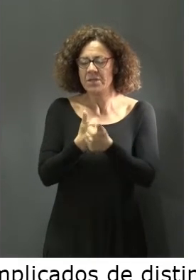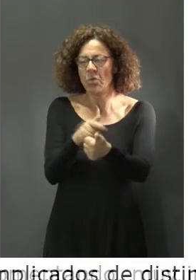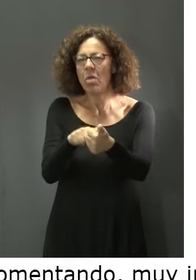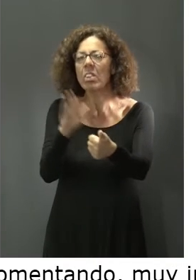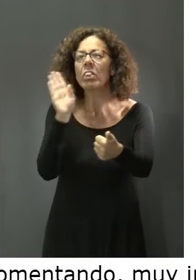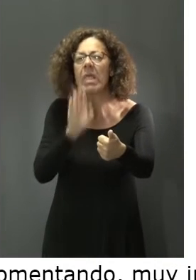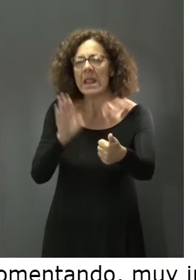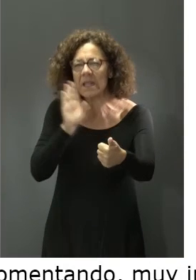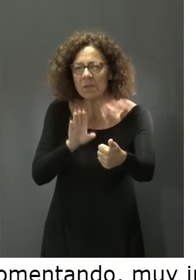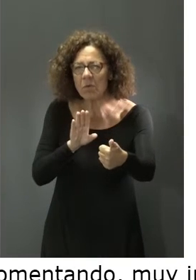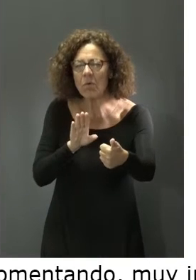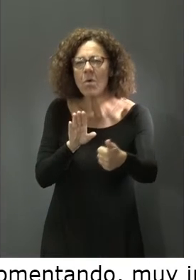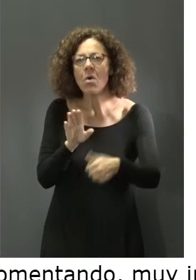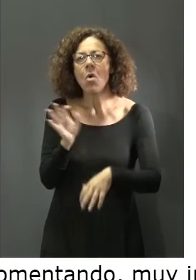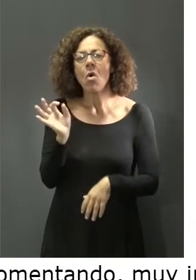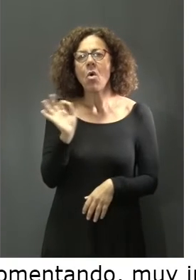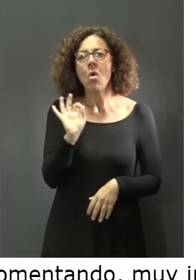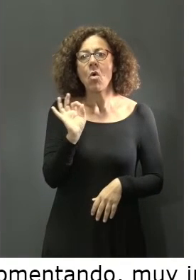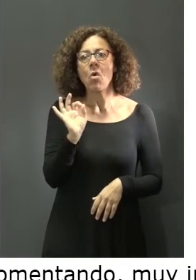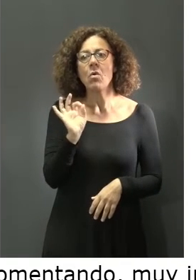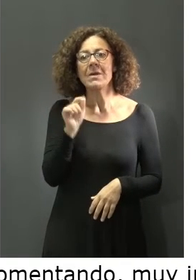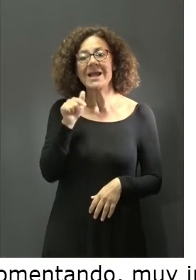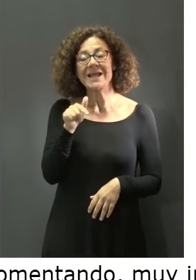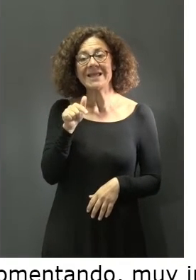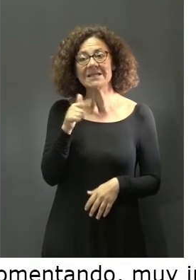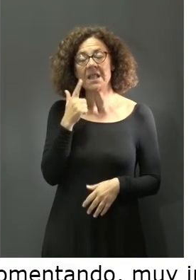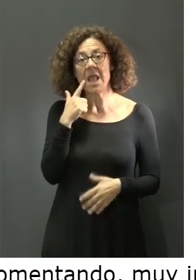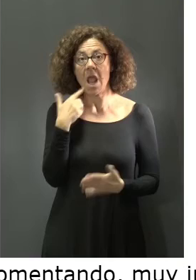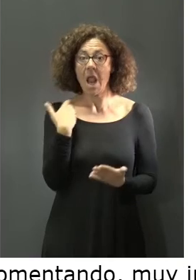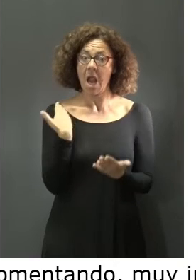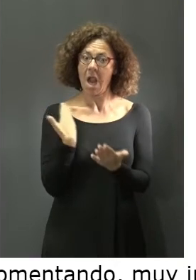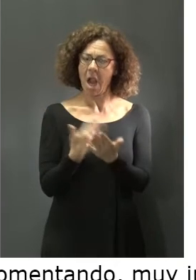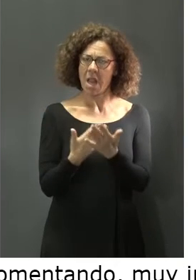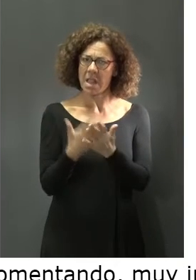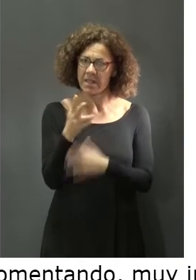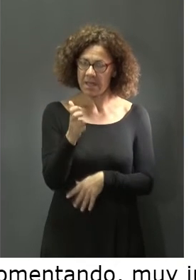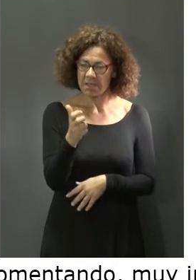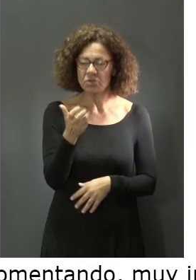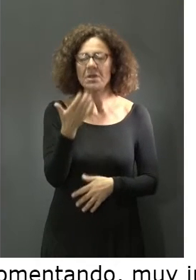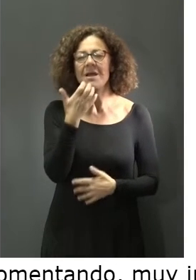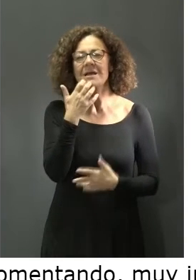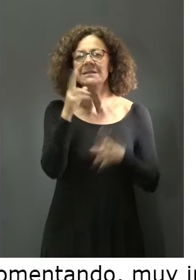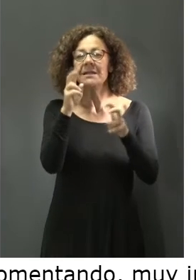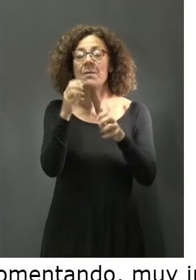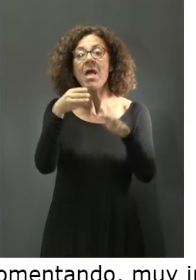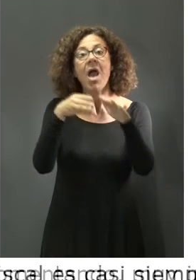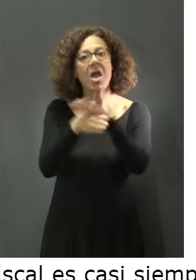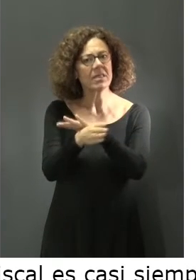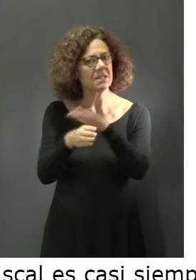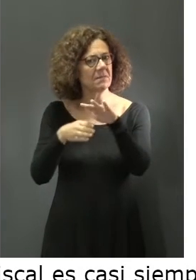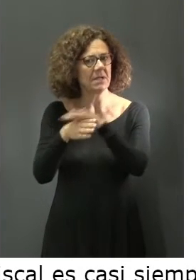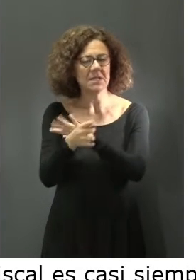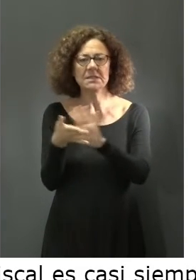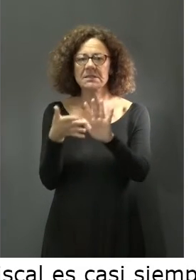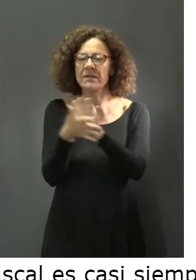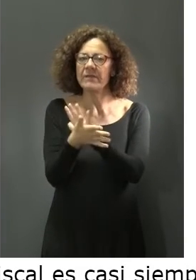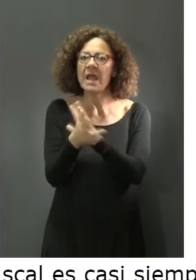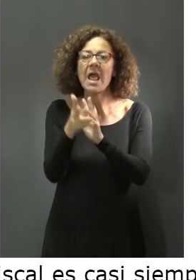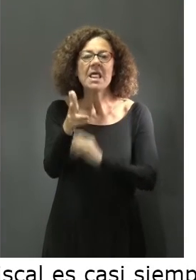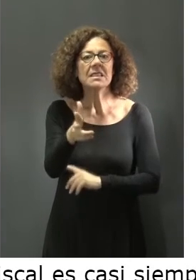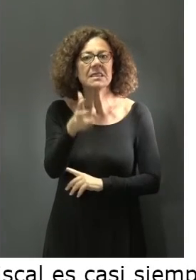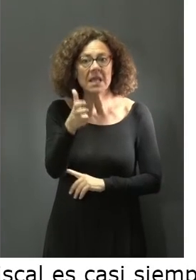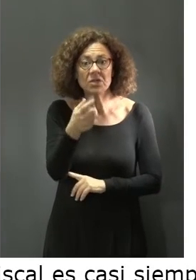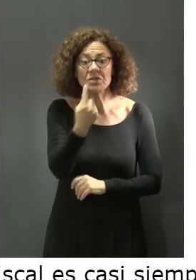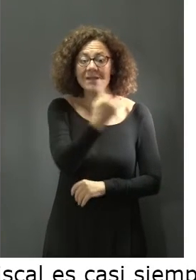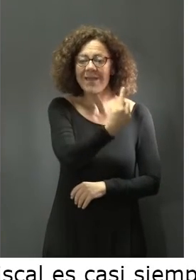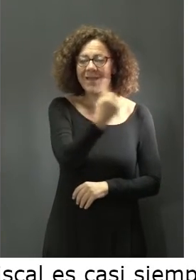¿no? Y este lado de garante de derechos, y cuando hablamos de accesibilidad hablamos, ¿no?, de derechos y de que